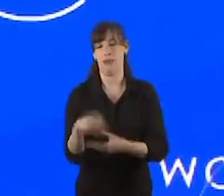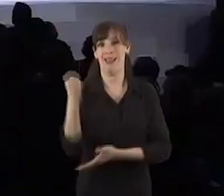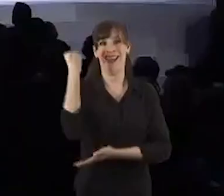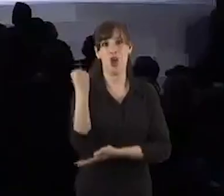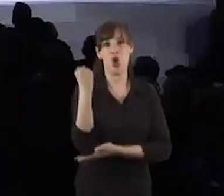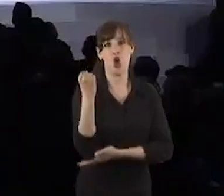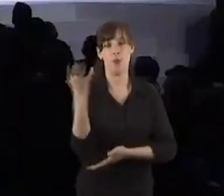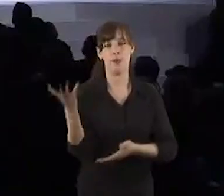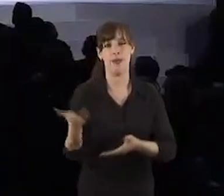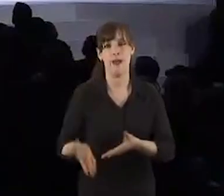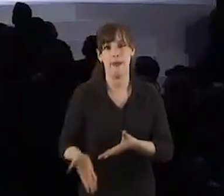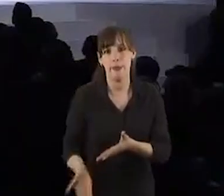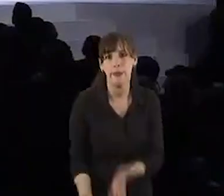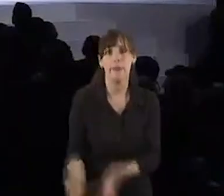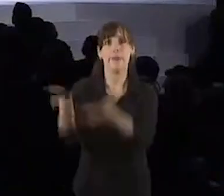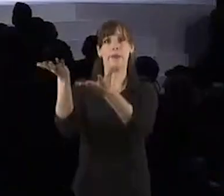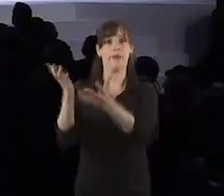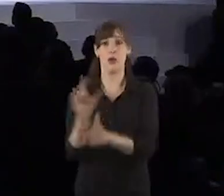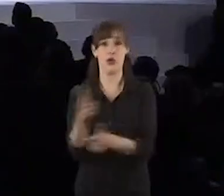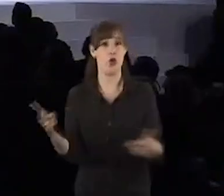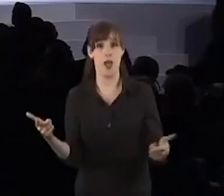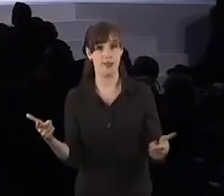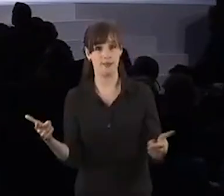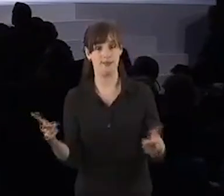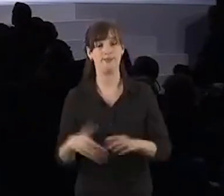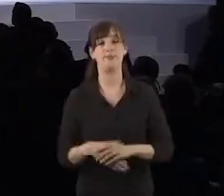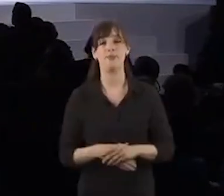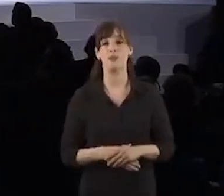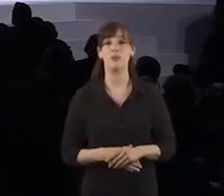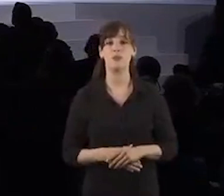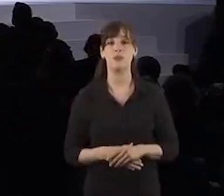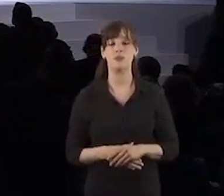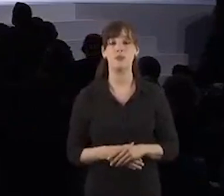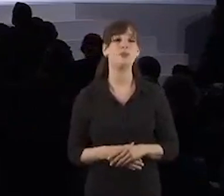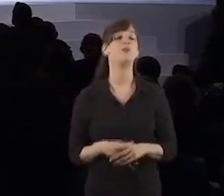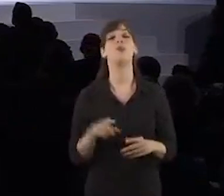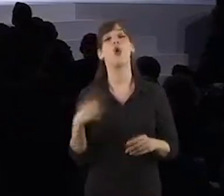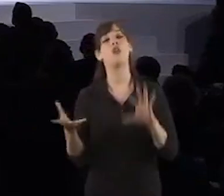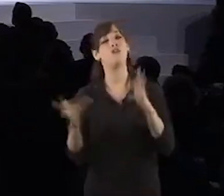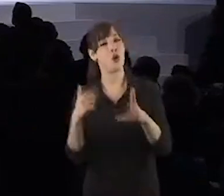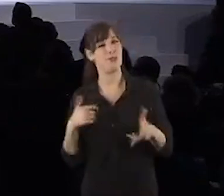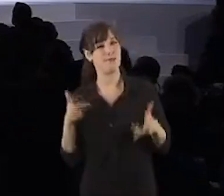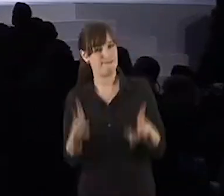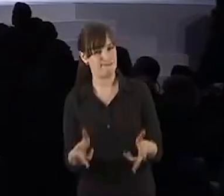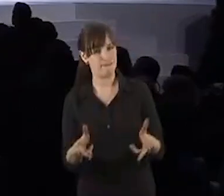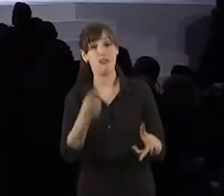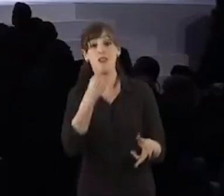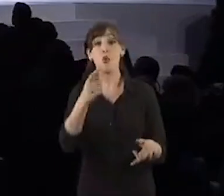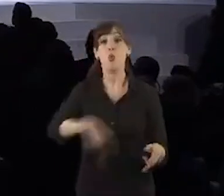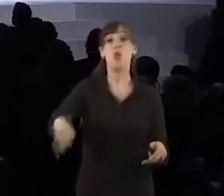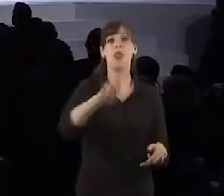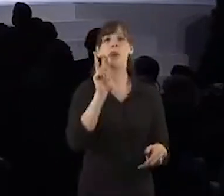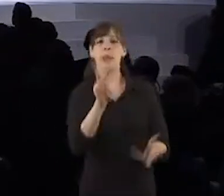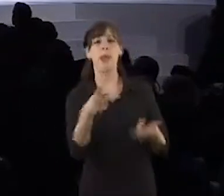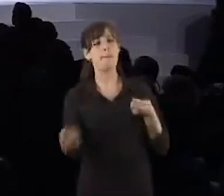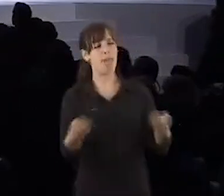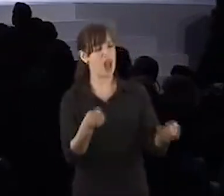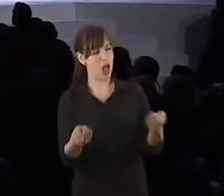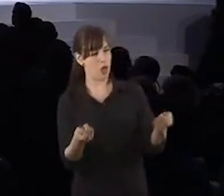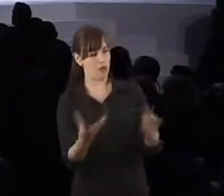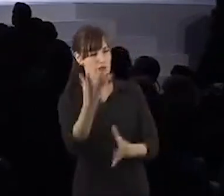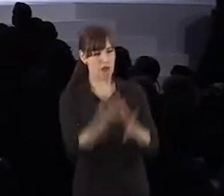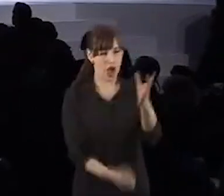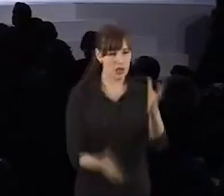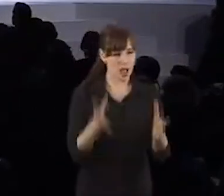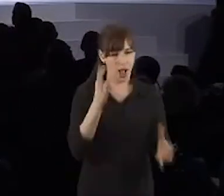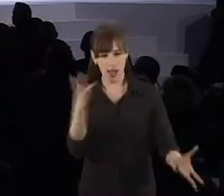económico. Dicho de otro modo, cada vez que ustedes quieran hacer una corrección de un supuesto fallo de mercado,